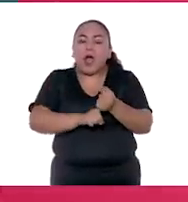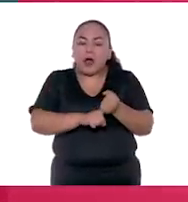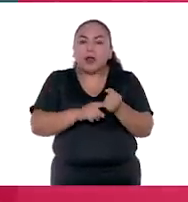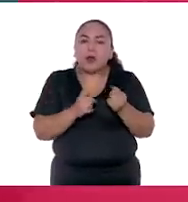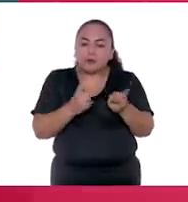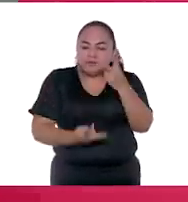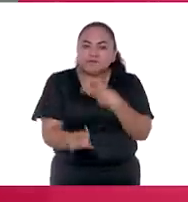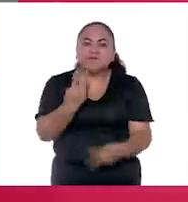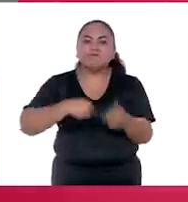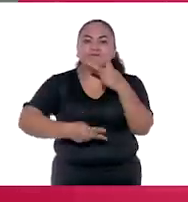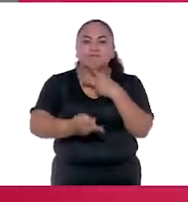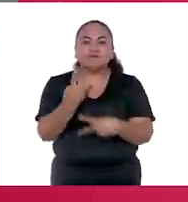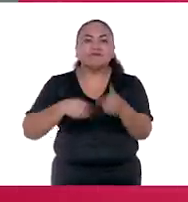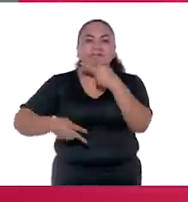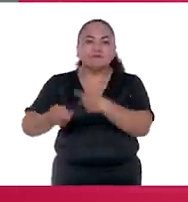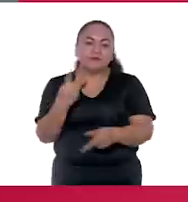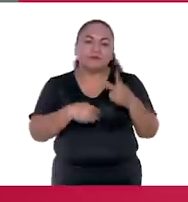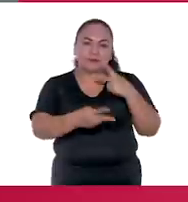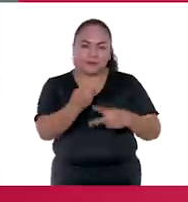agua.